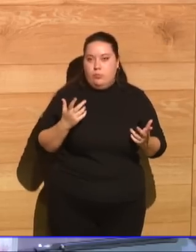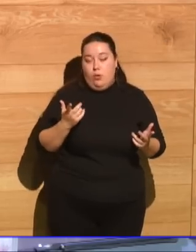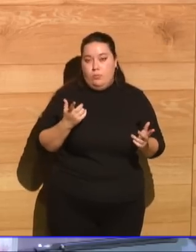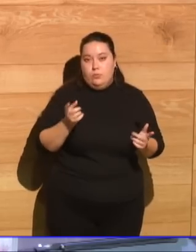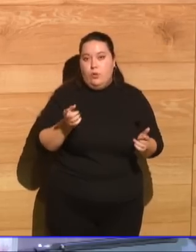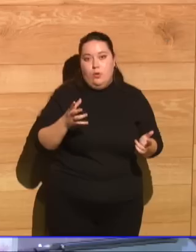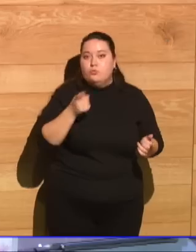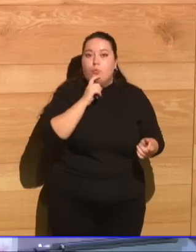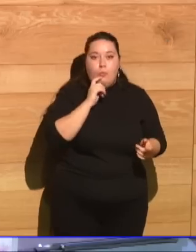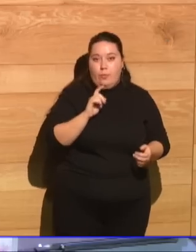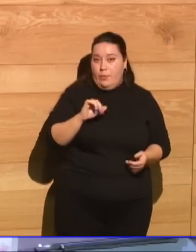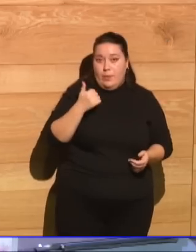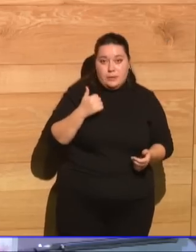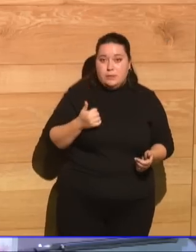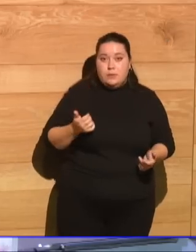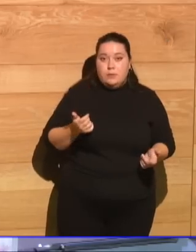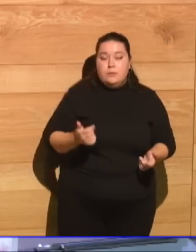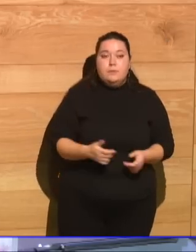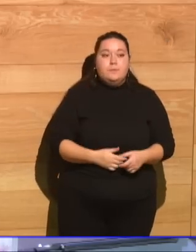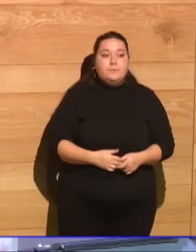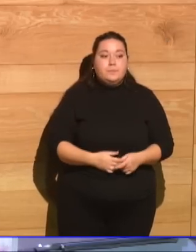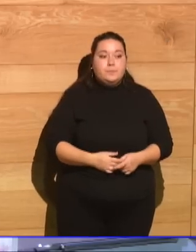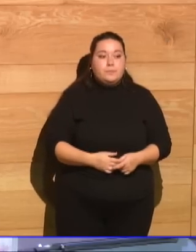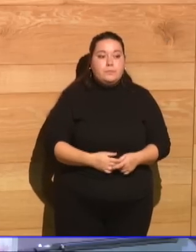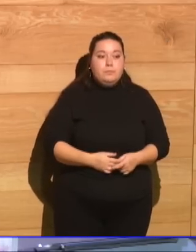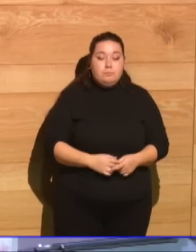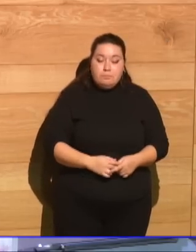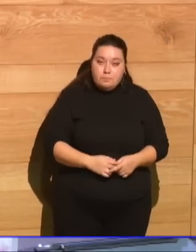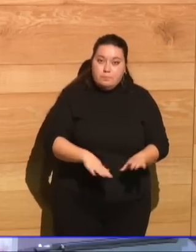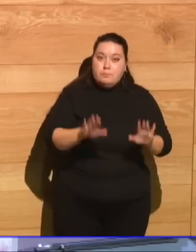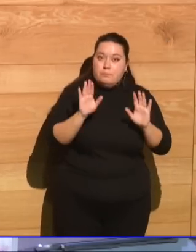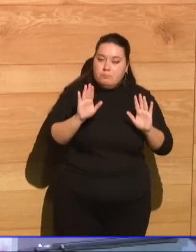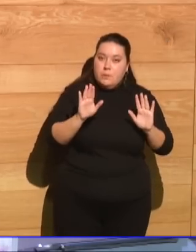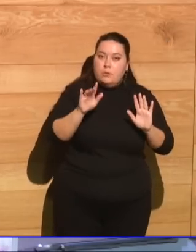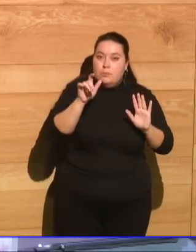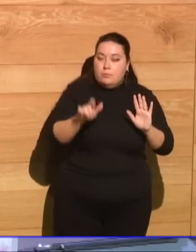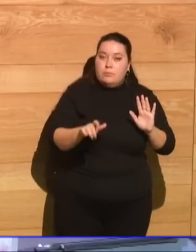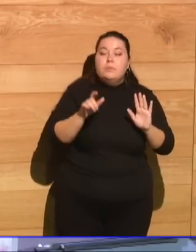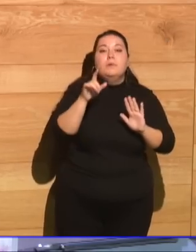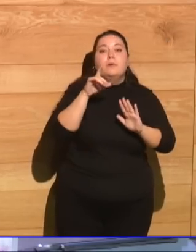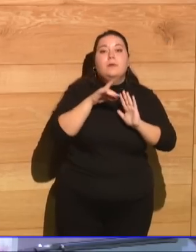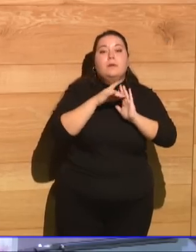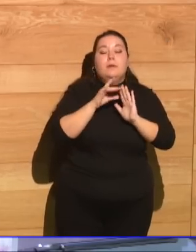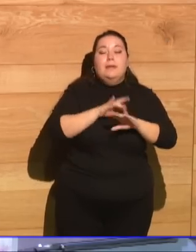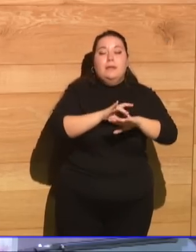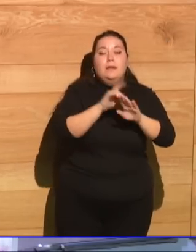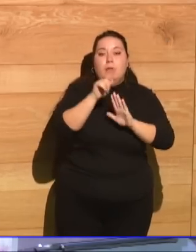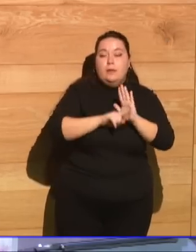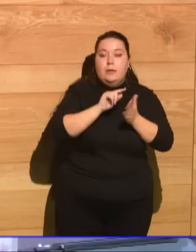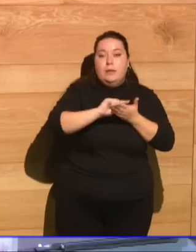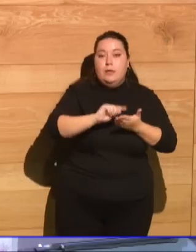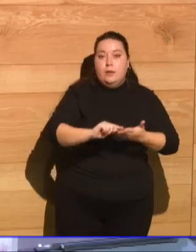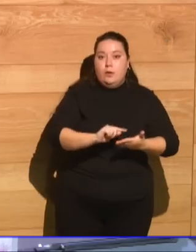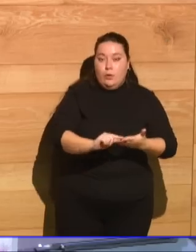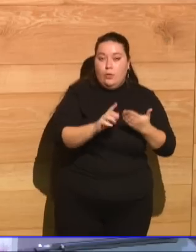complicado, pero eso no cabe en IMDb, evidentemente. Pero él había escrito un guión, su primer guión de largometraje. Él nunca había escrito